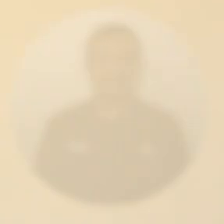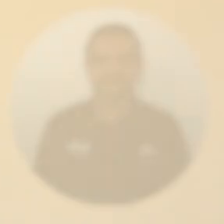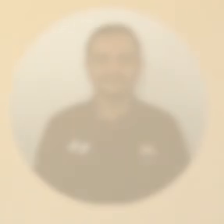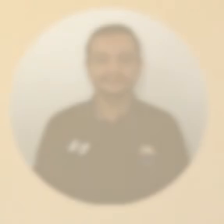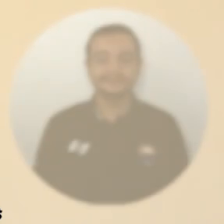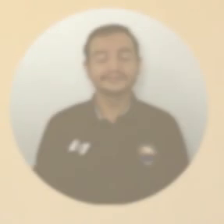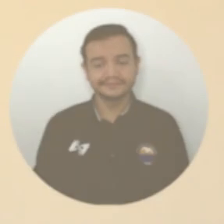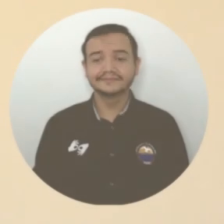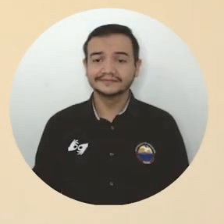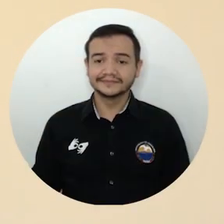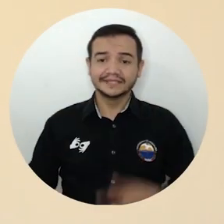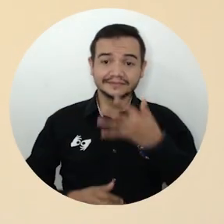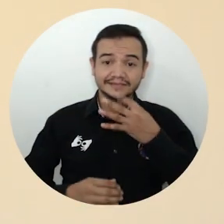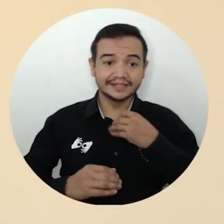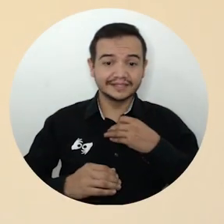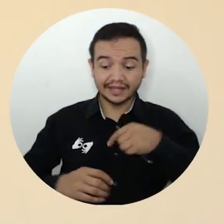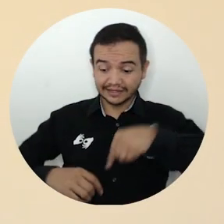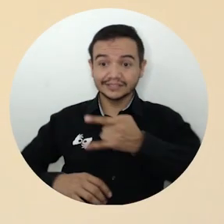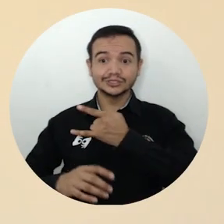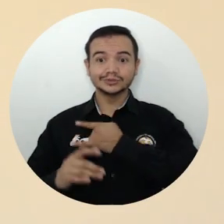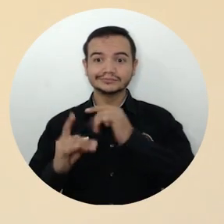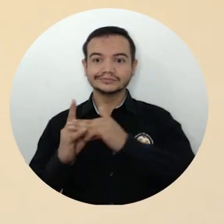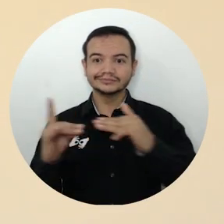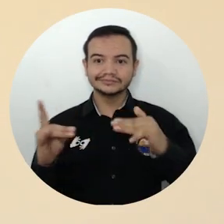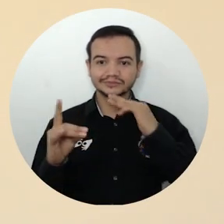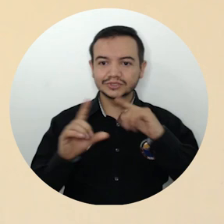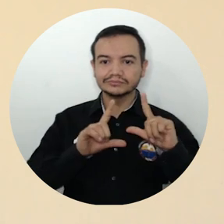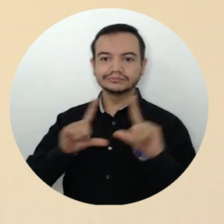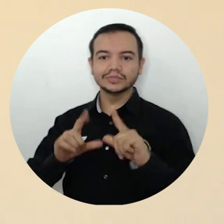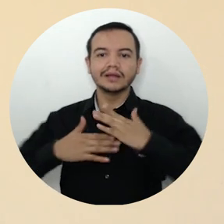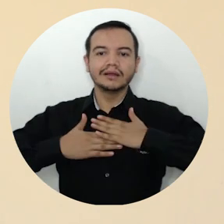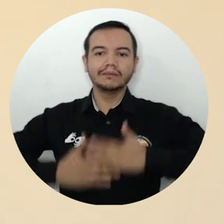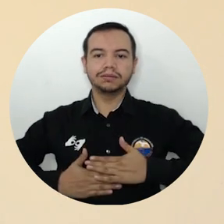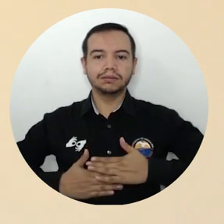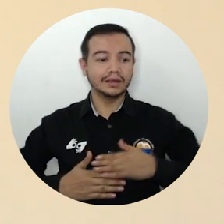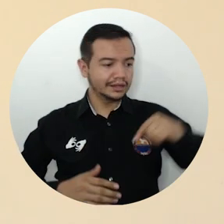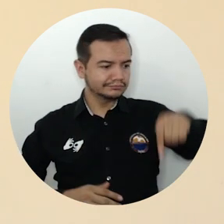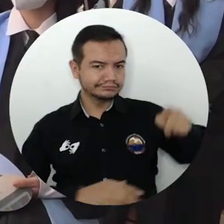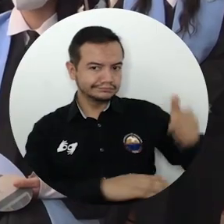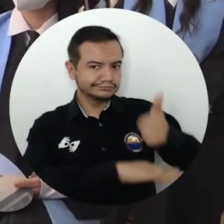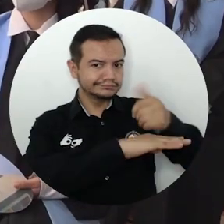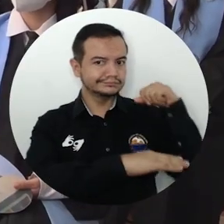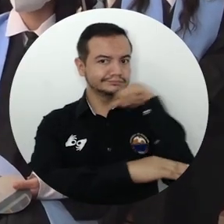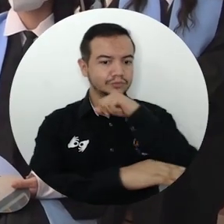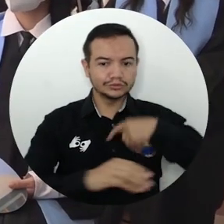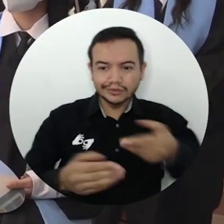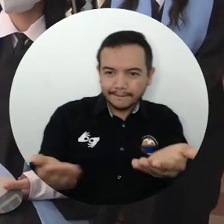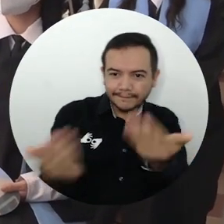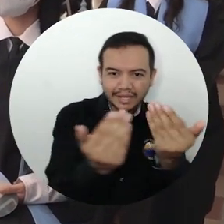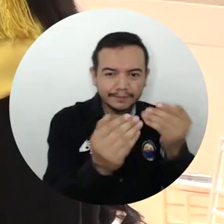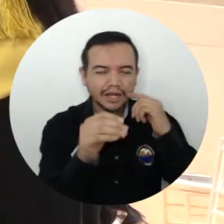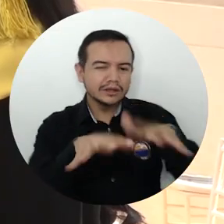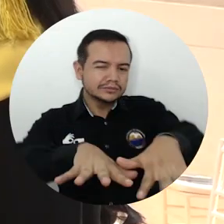De verdad que es muy satisfactorio para la Universidad, bajo el liderazgo de nuestro rector Pablo Vera Salazar, realizar este tipo de encuentros